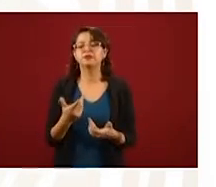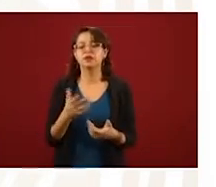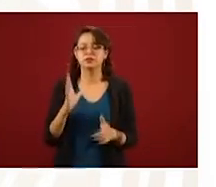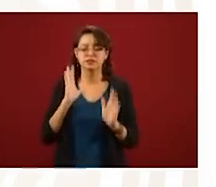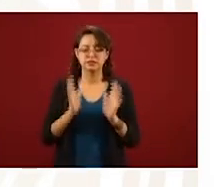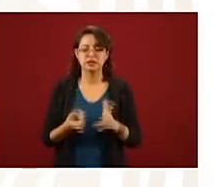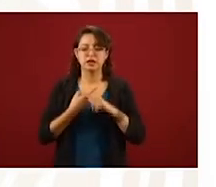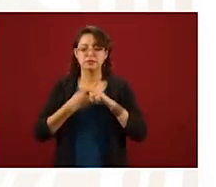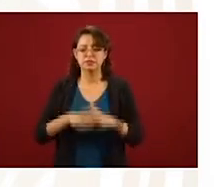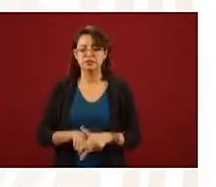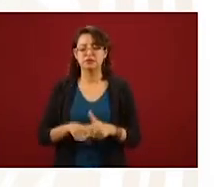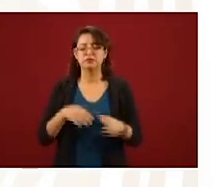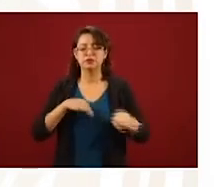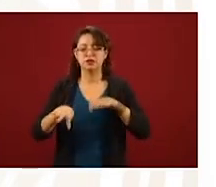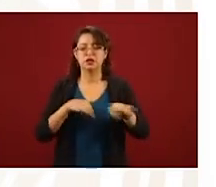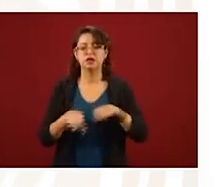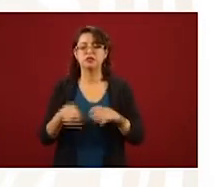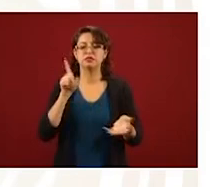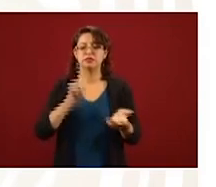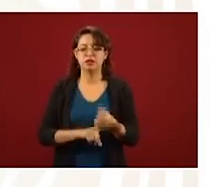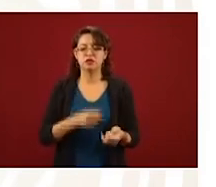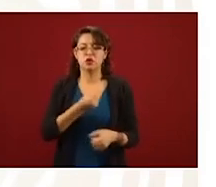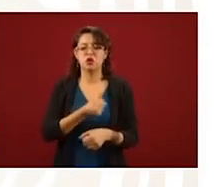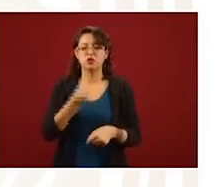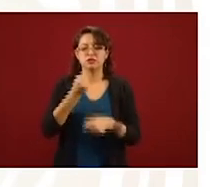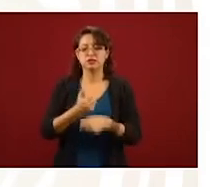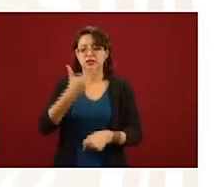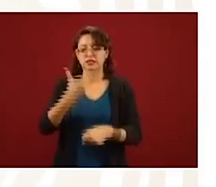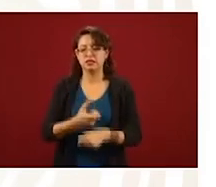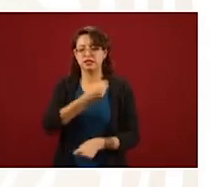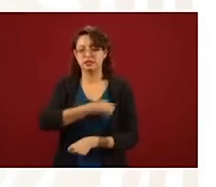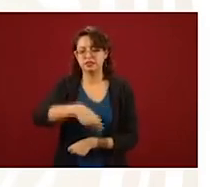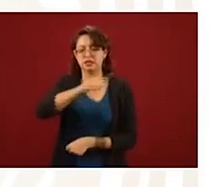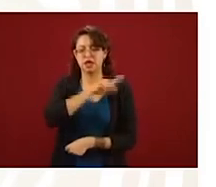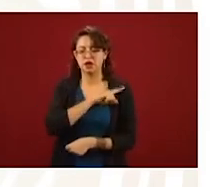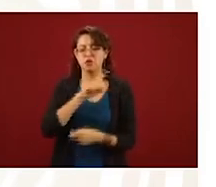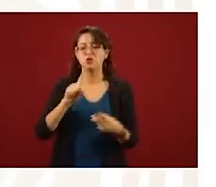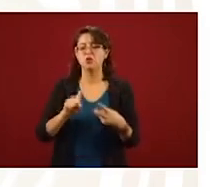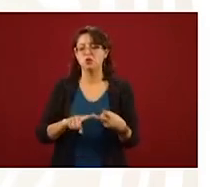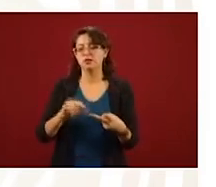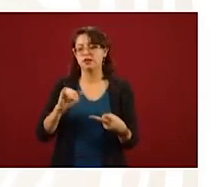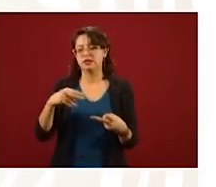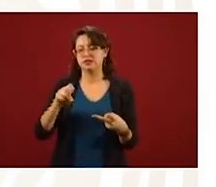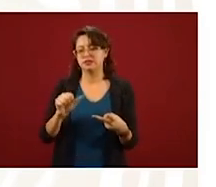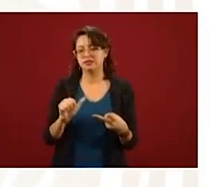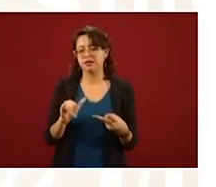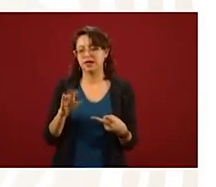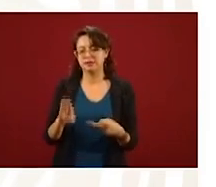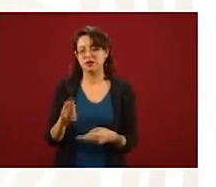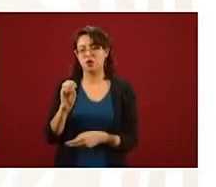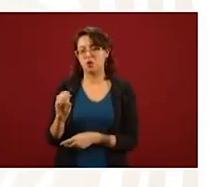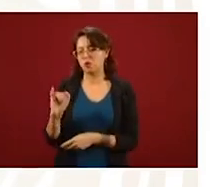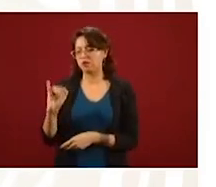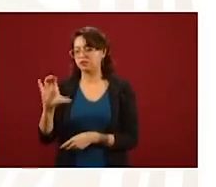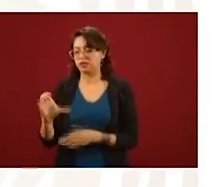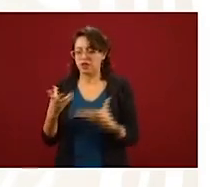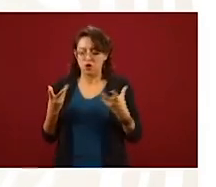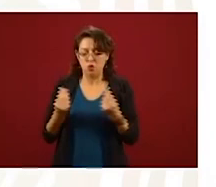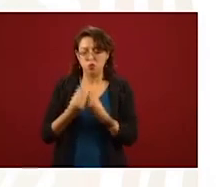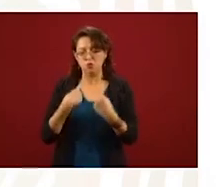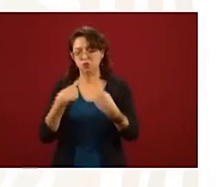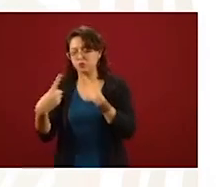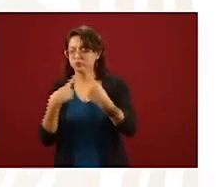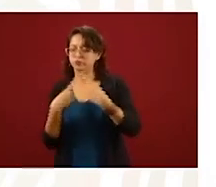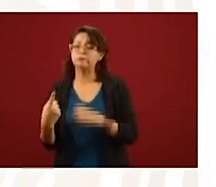con los OICs de la Secretaría de Salud y del INSABI para preparar las denuncias penales por el